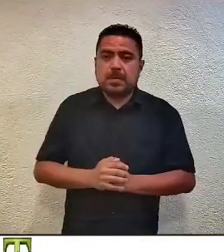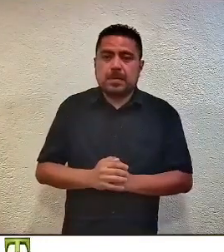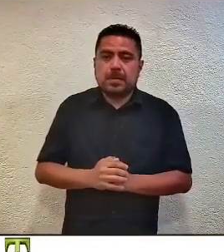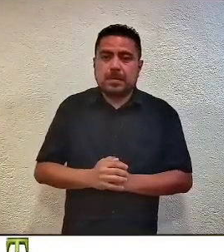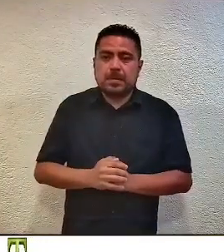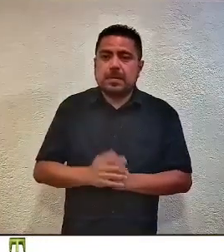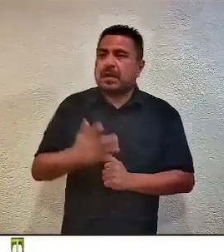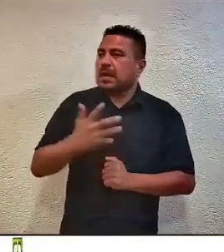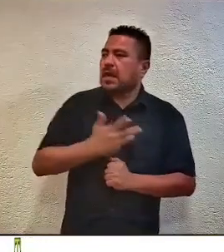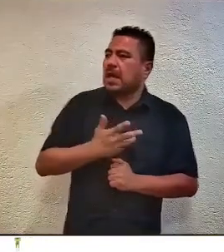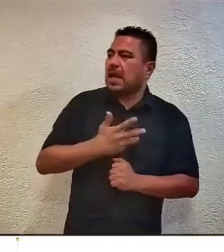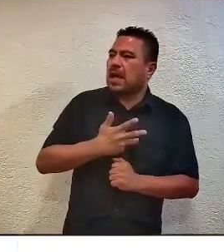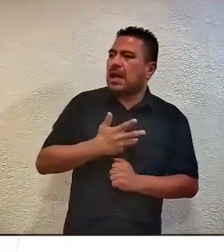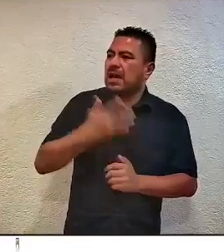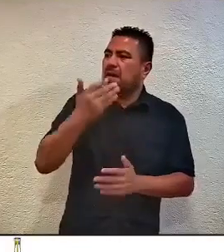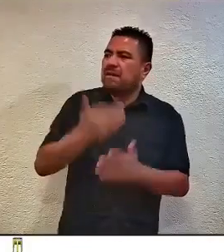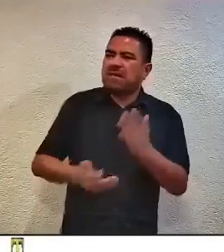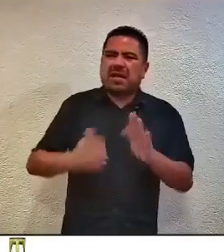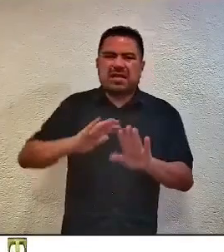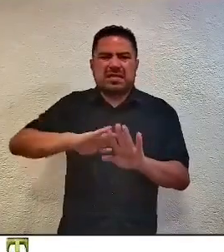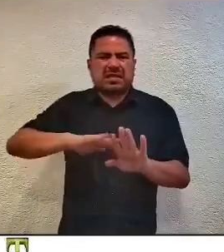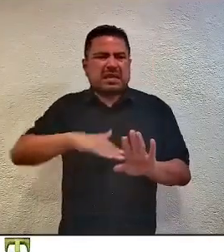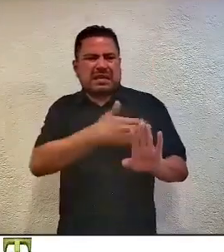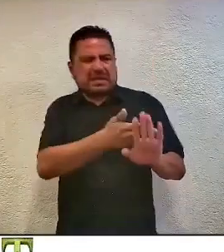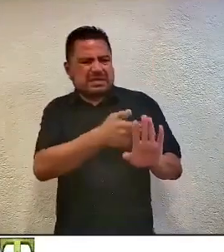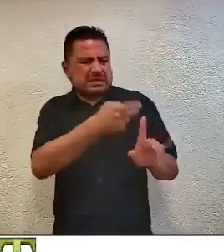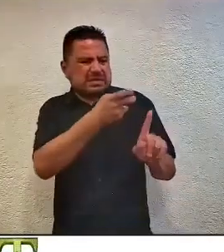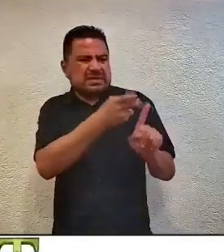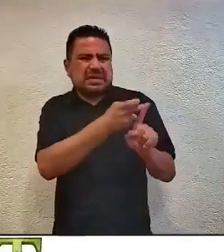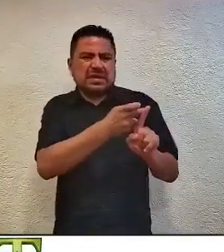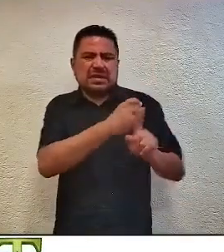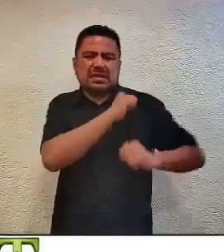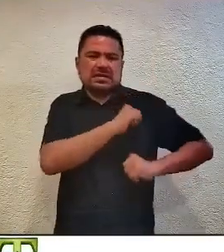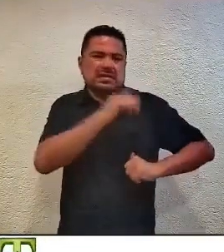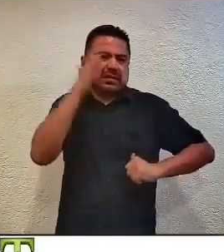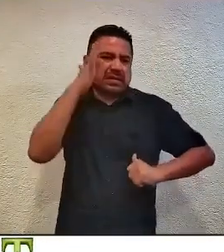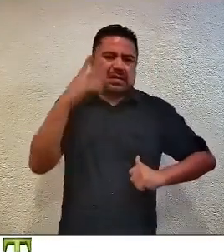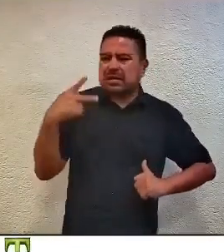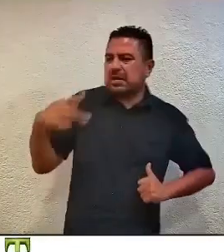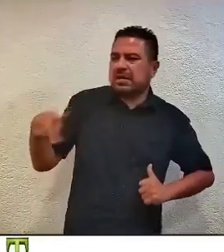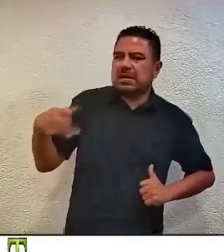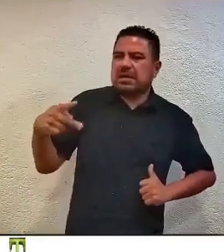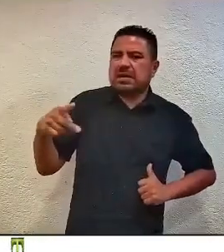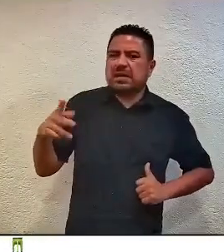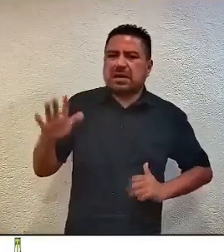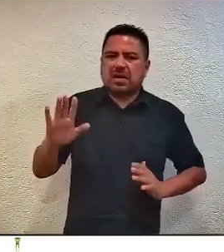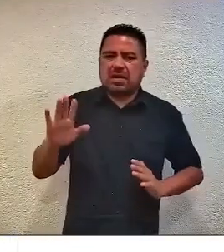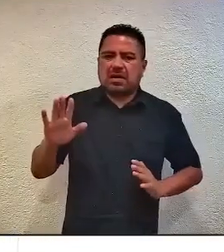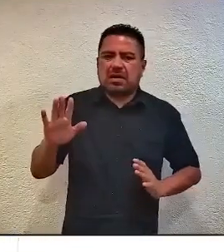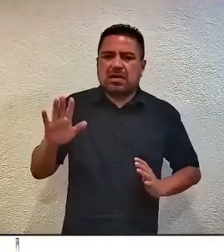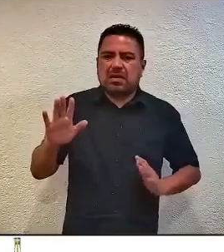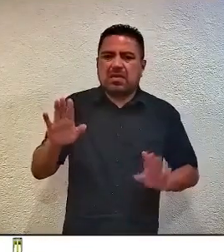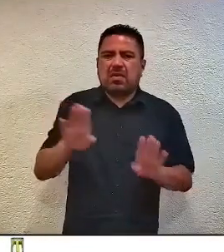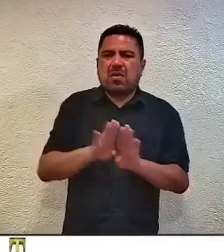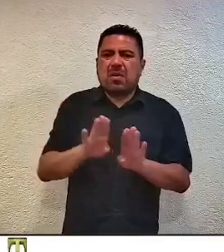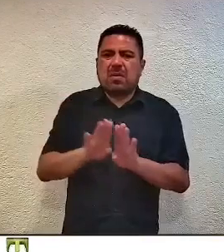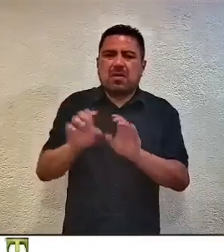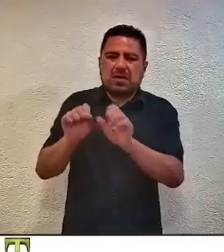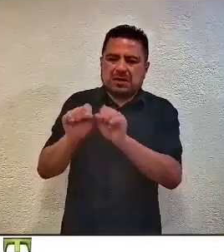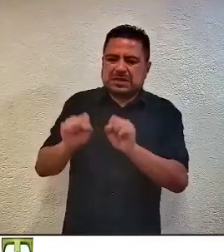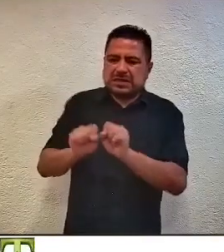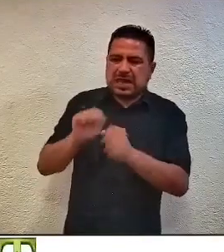que hay un desacato a una autoridad de alzada como es la Sala